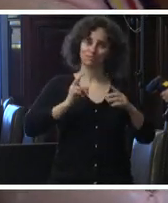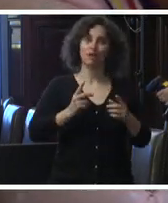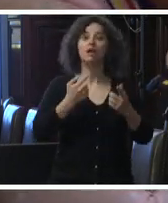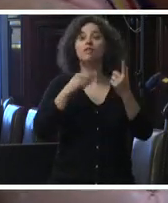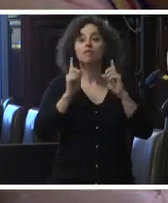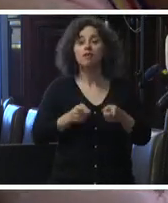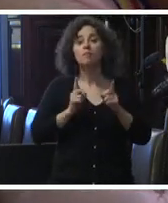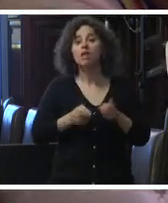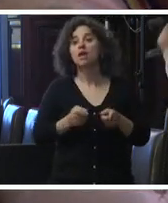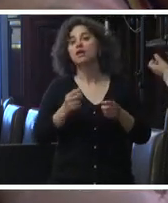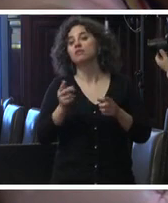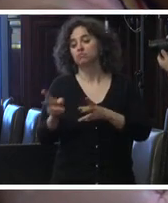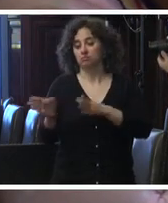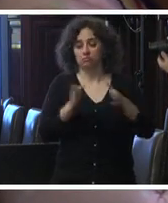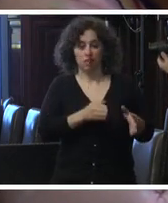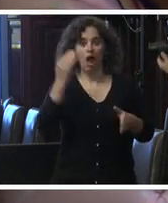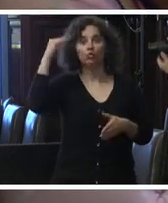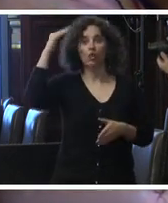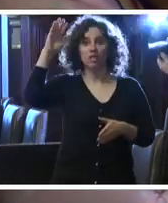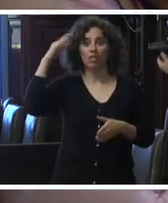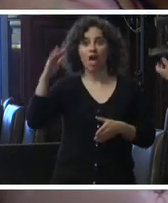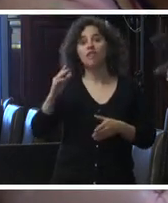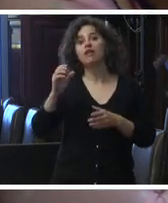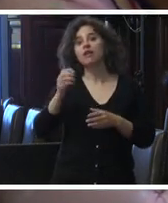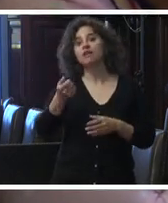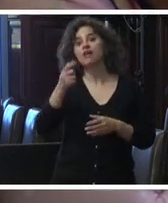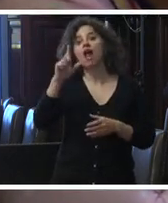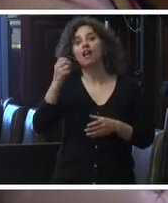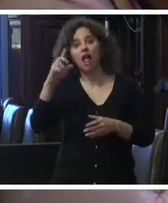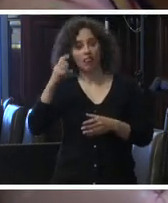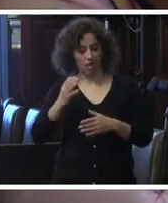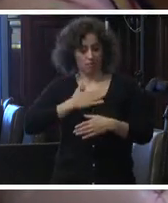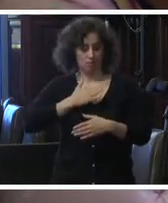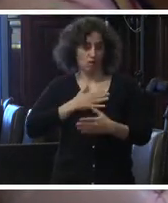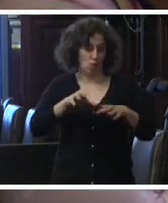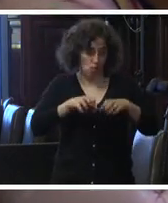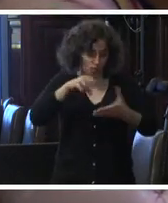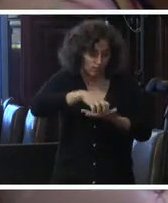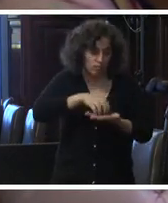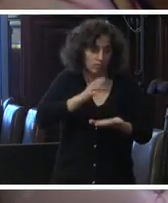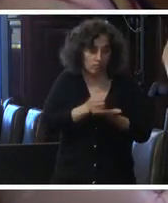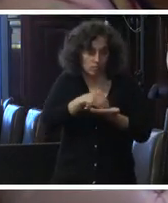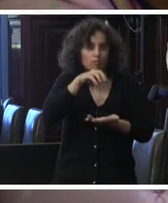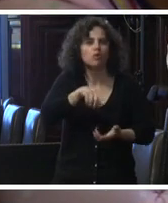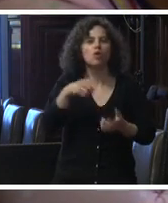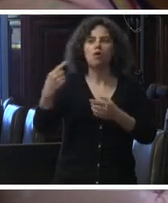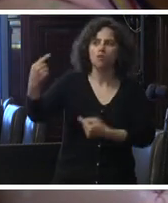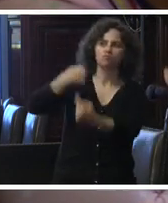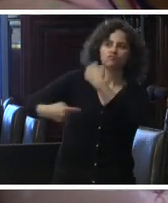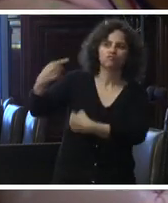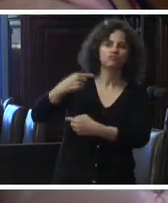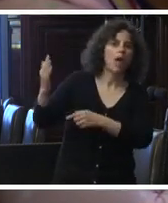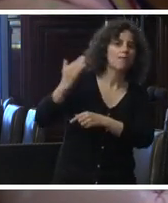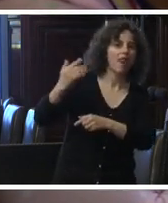También, por parte de las autoridades, del alcalde de mi distrito, vengo siendo